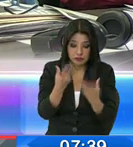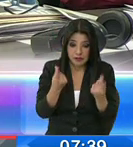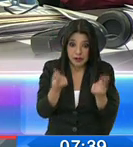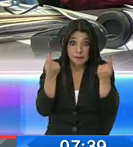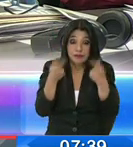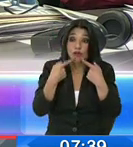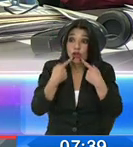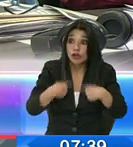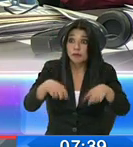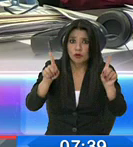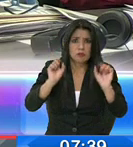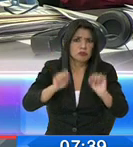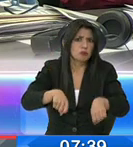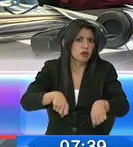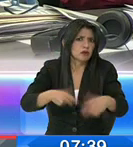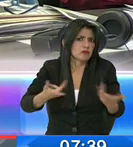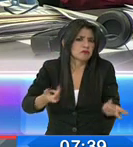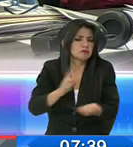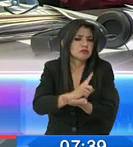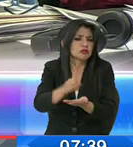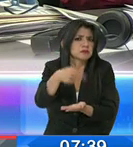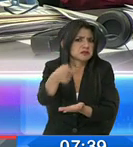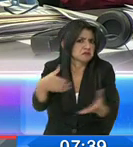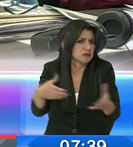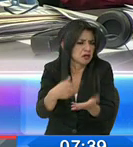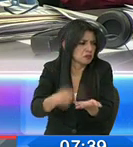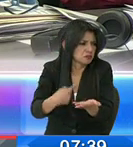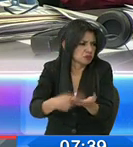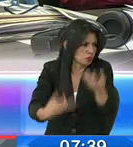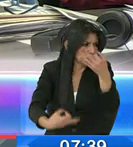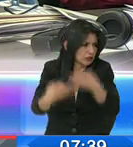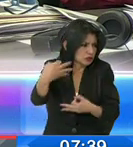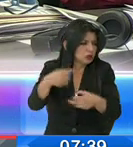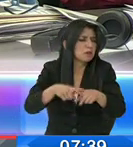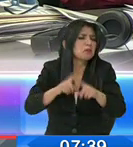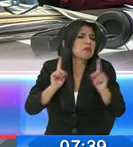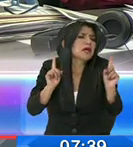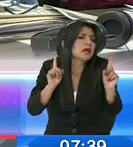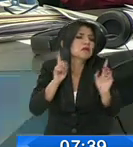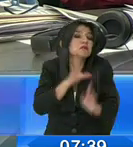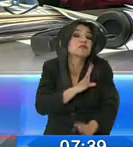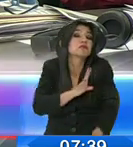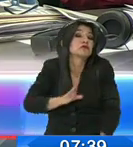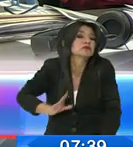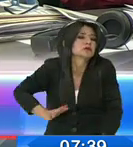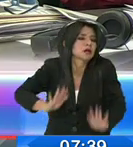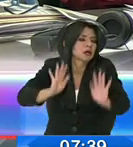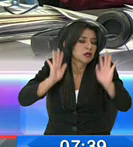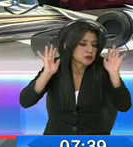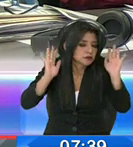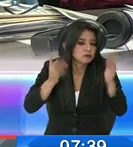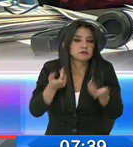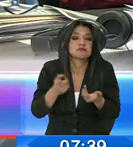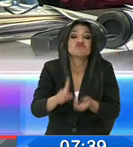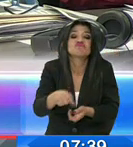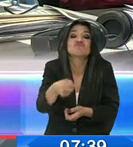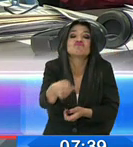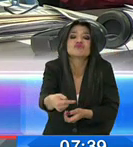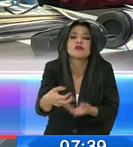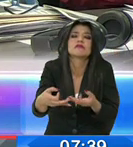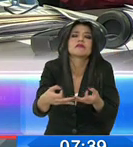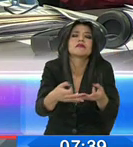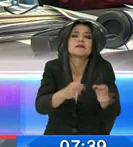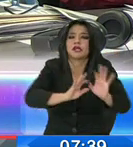convoca podríamos estar sentados la próxima semana pero supongamos por ponernos unos plazos a cierto punto